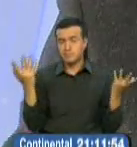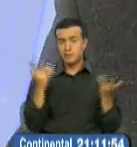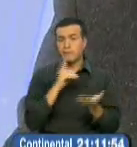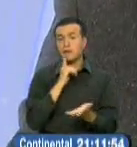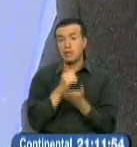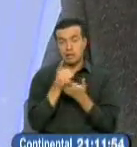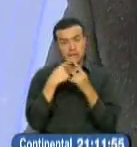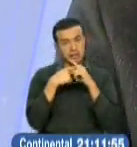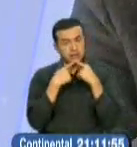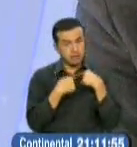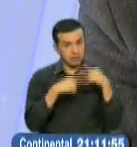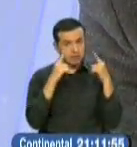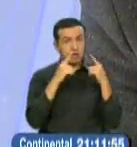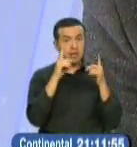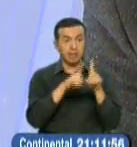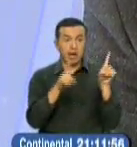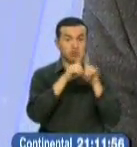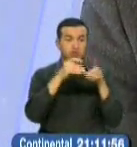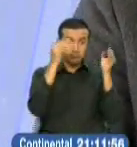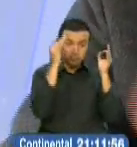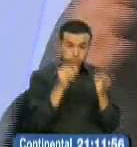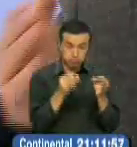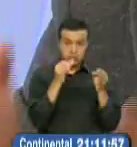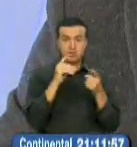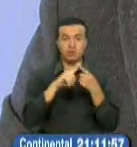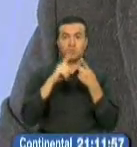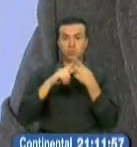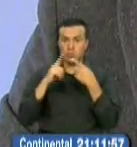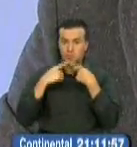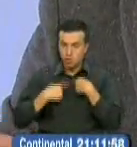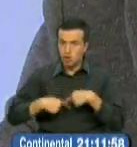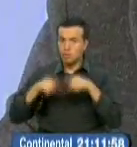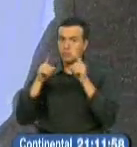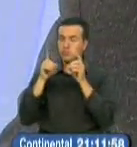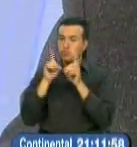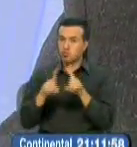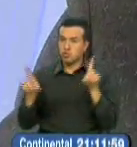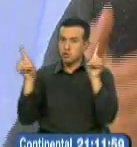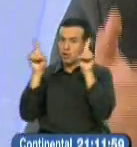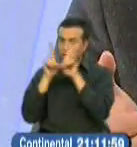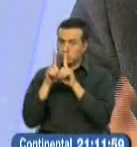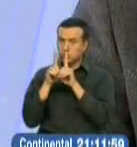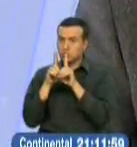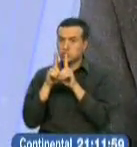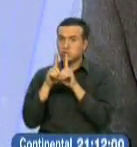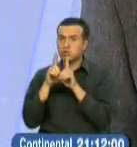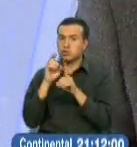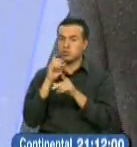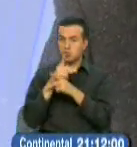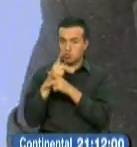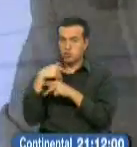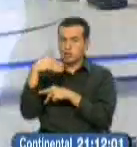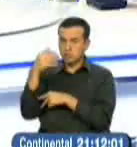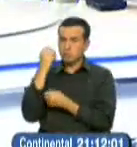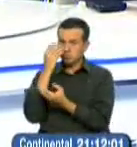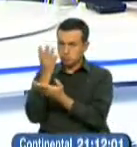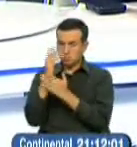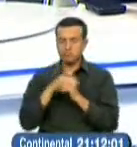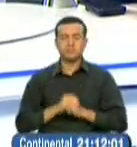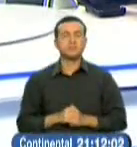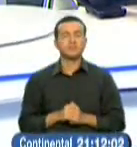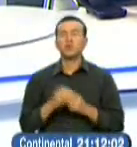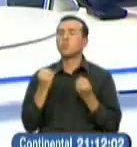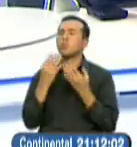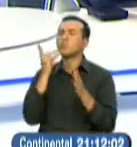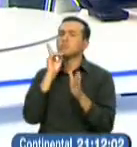saber diferenciar lo que es resultados oficiales de proclamación de resultados, que esos obviamente los hará el Pleno en el momento oportuno. Ahora,